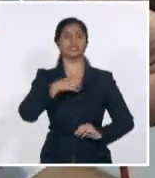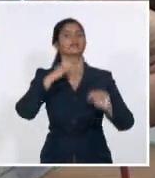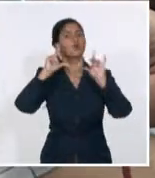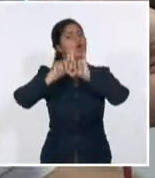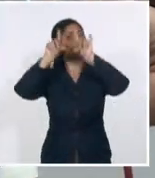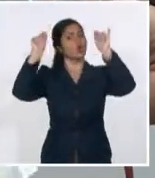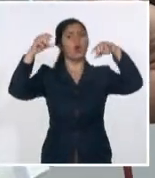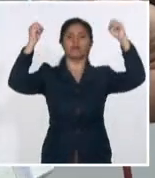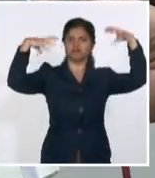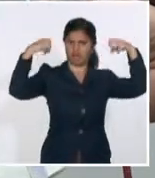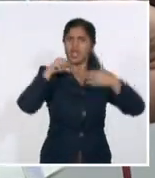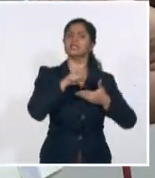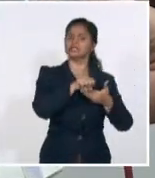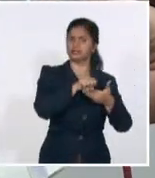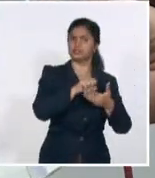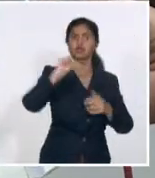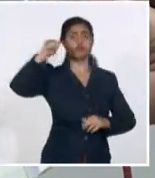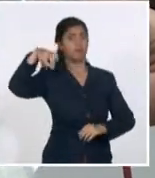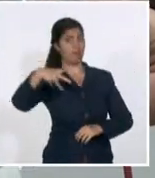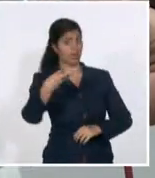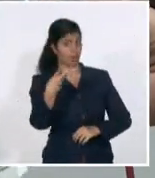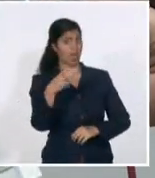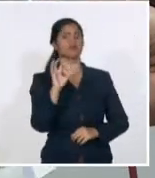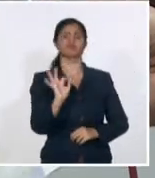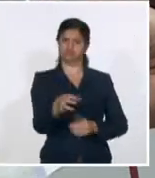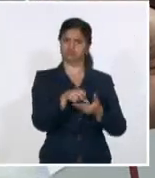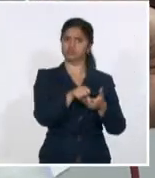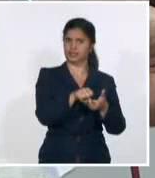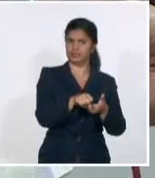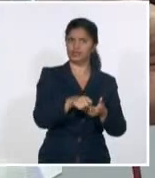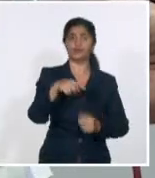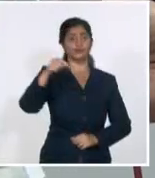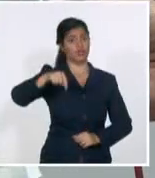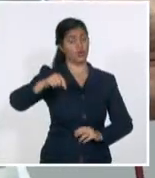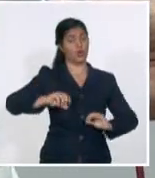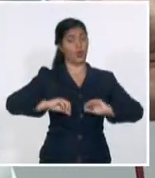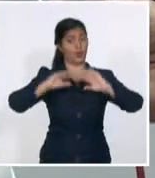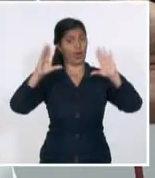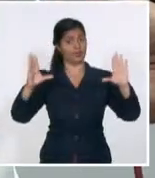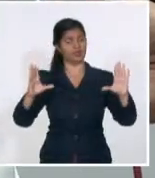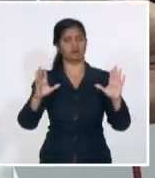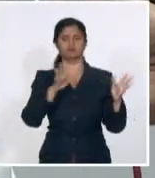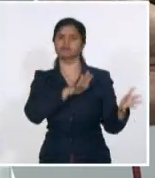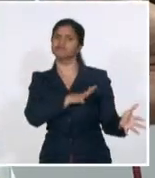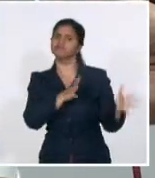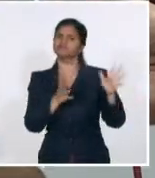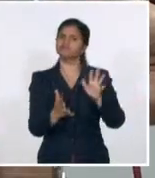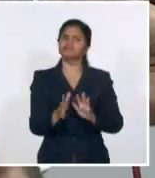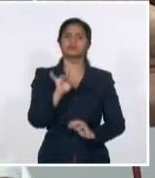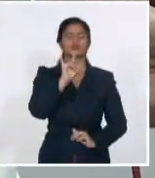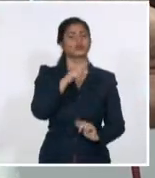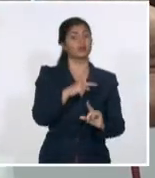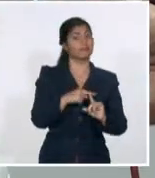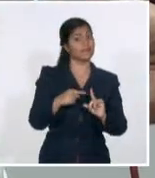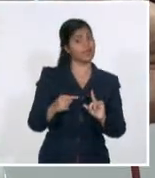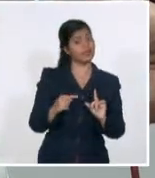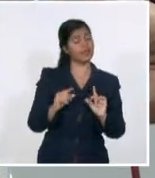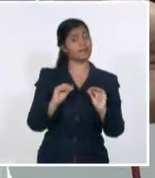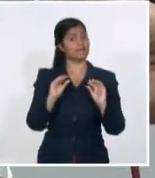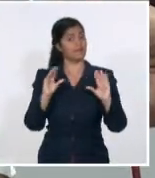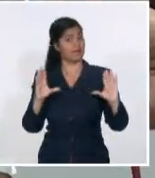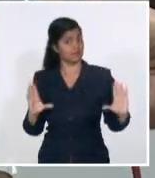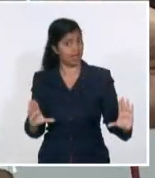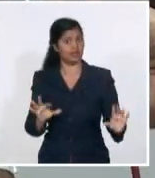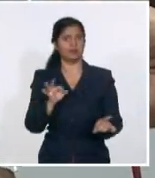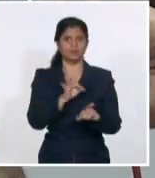toda la madrugada hasta el horario de la mañana, que hoy también sobre las 9:30 minutos de la mañana también comenzaremos a